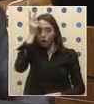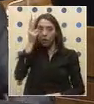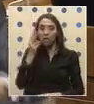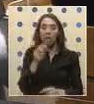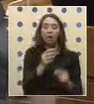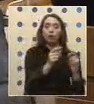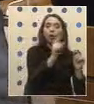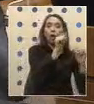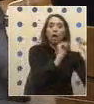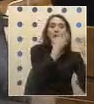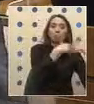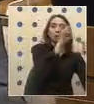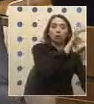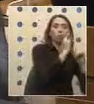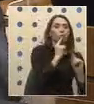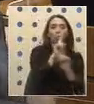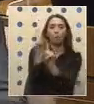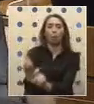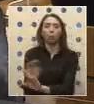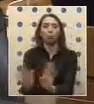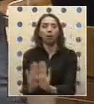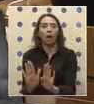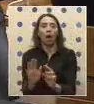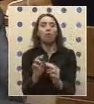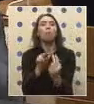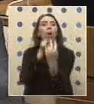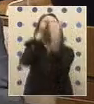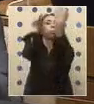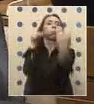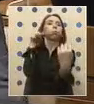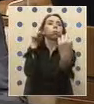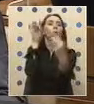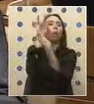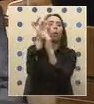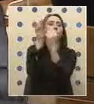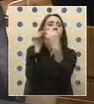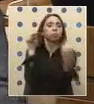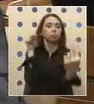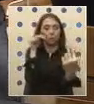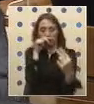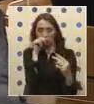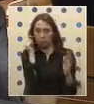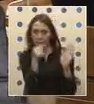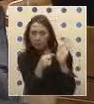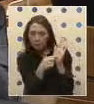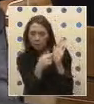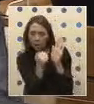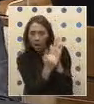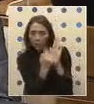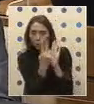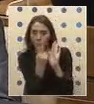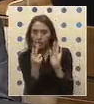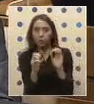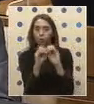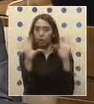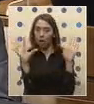Entonces, ¿dónde garantizábamos nosotros? Creemos que en el artículo 22 estaba muy claramente